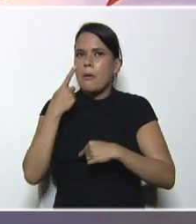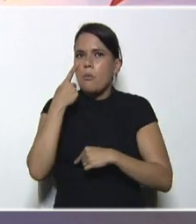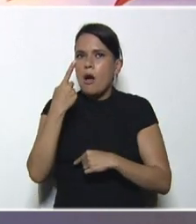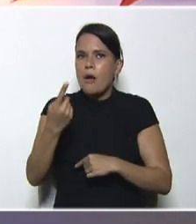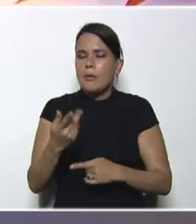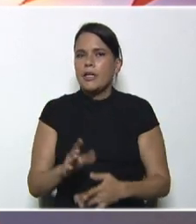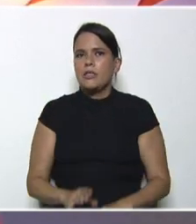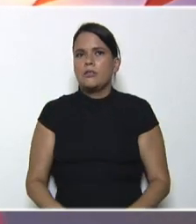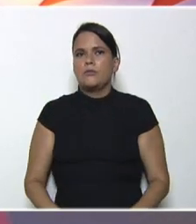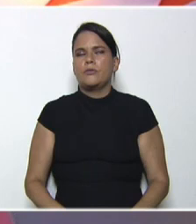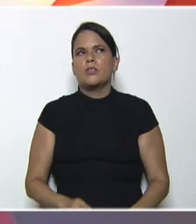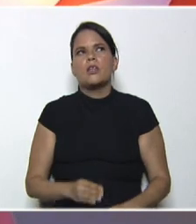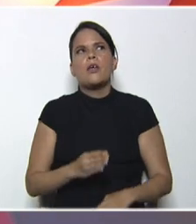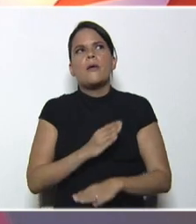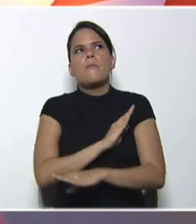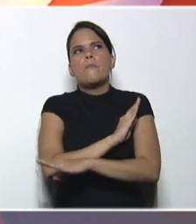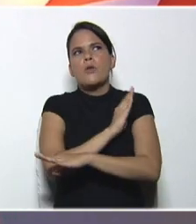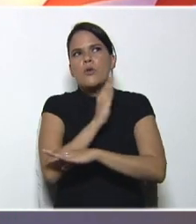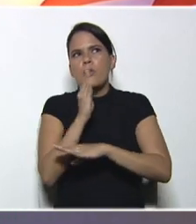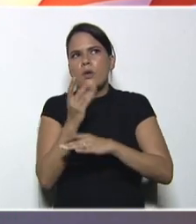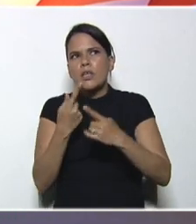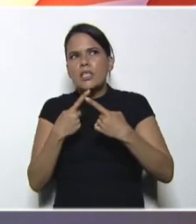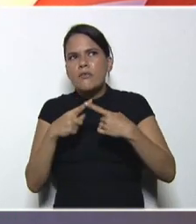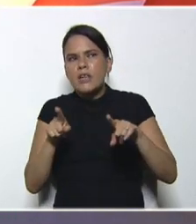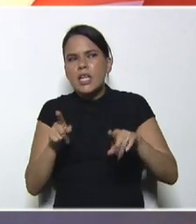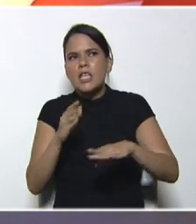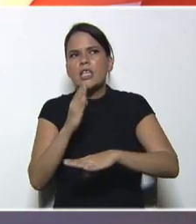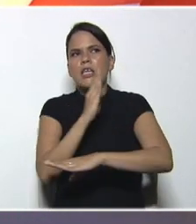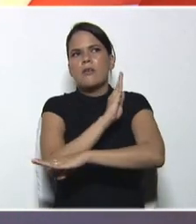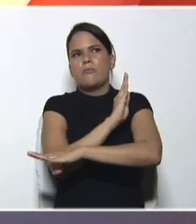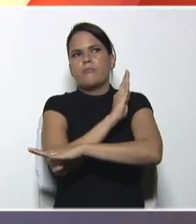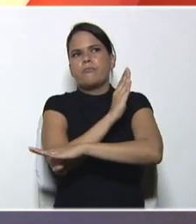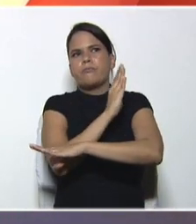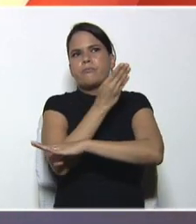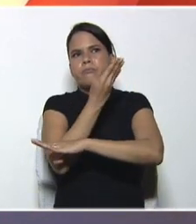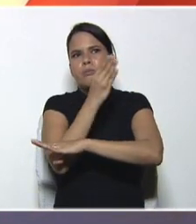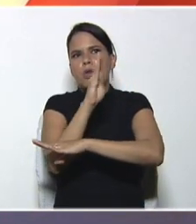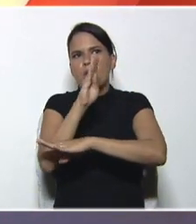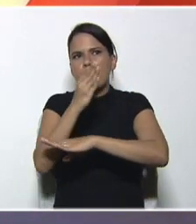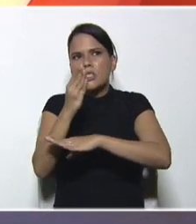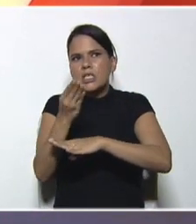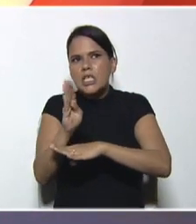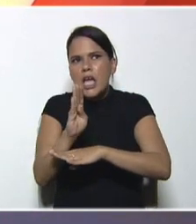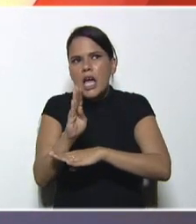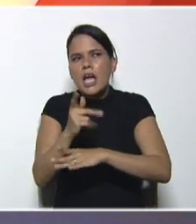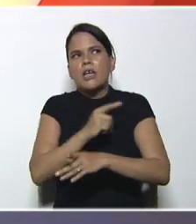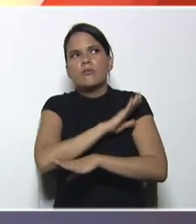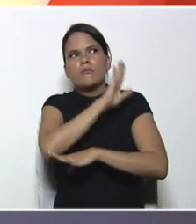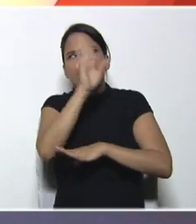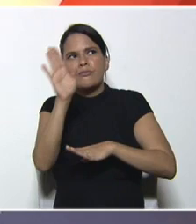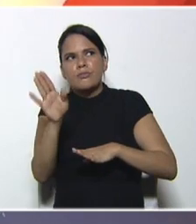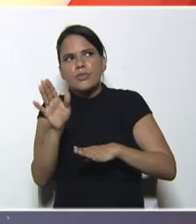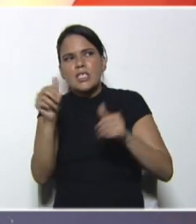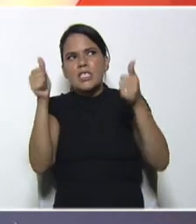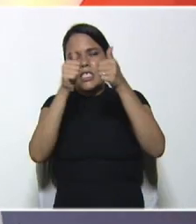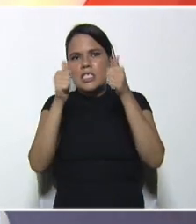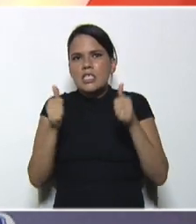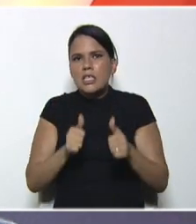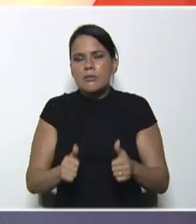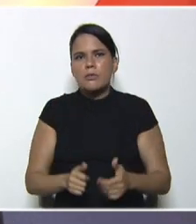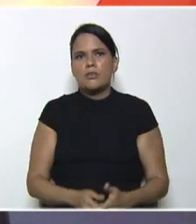biomas, biodiversidad, ecosistemas. Ok, ahora, el concepto de especie. A veces